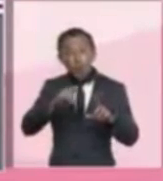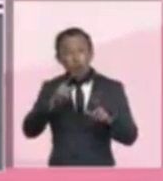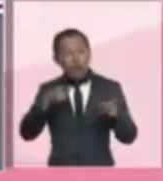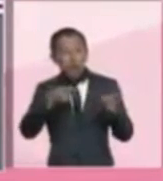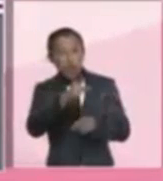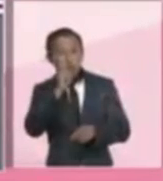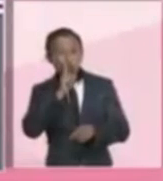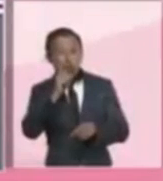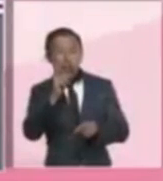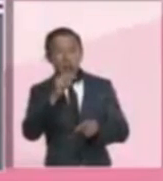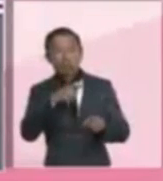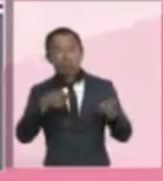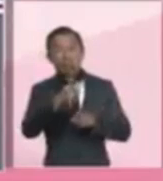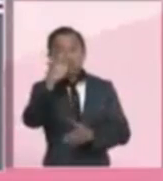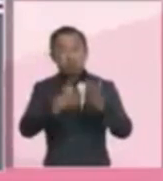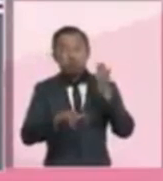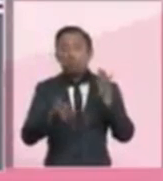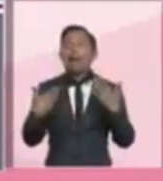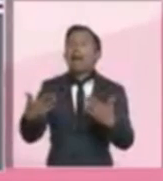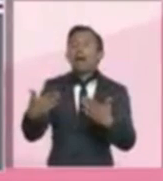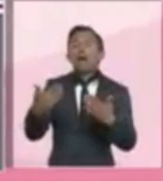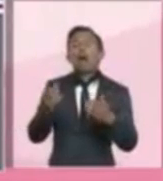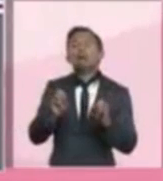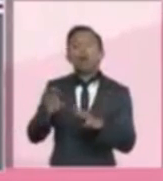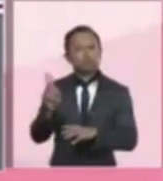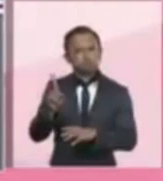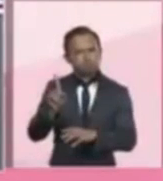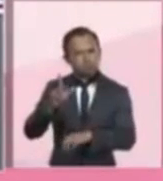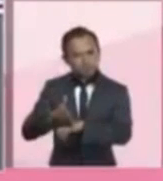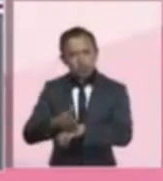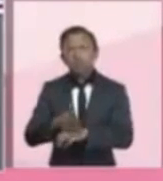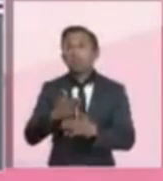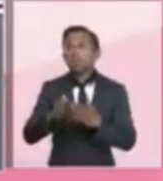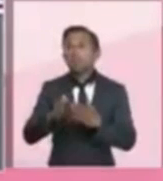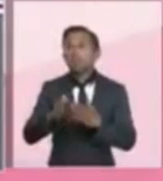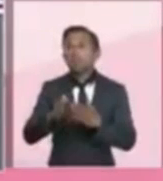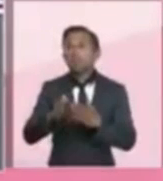Gracias, candidato. Candidato Anaya, candidato Rodríguez Calderón. Somos un volado.